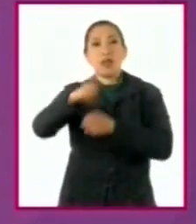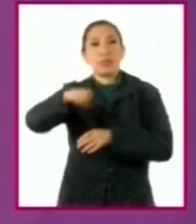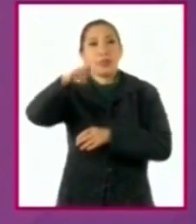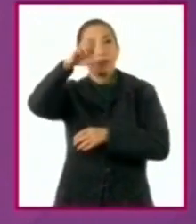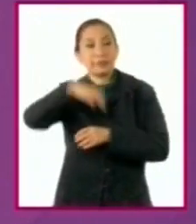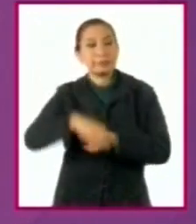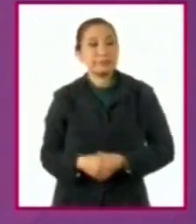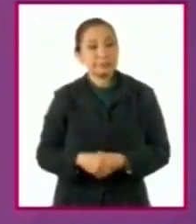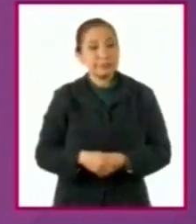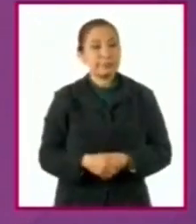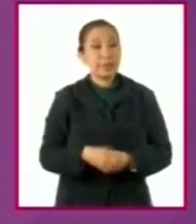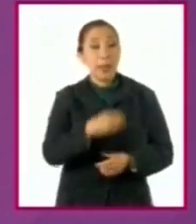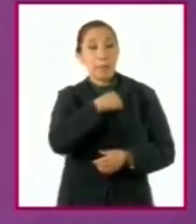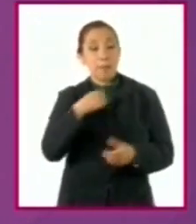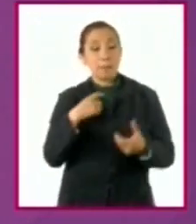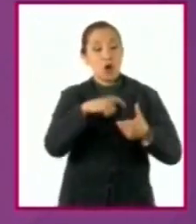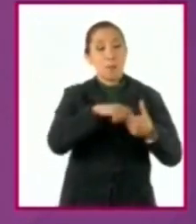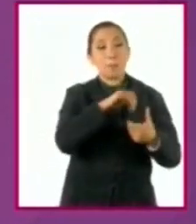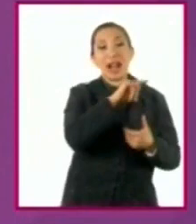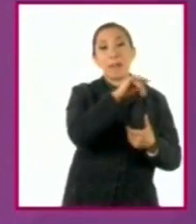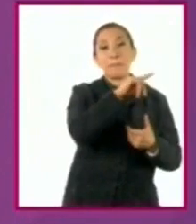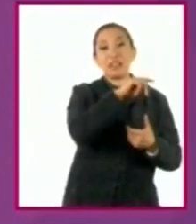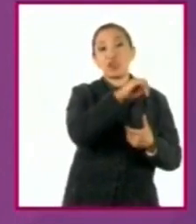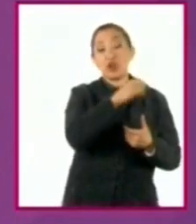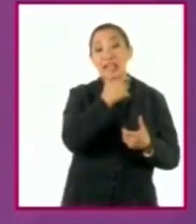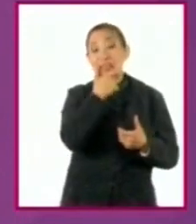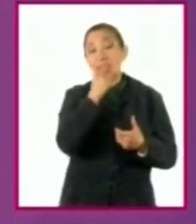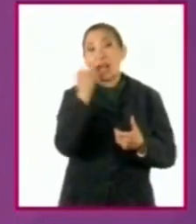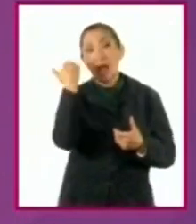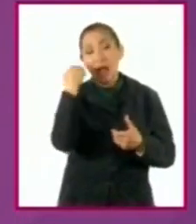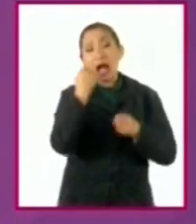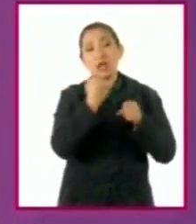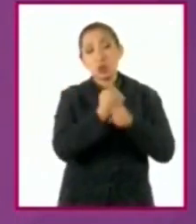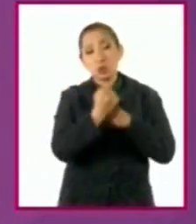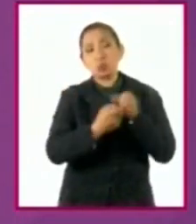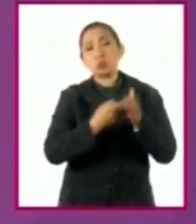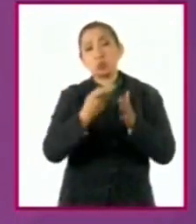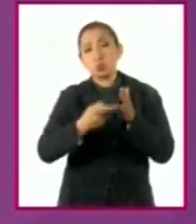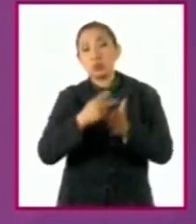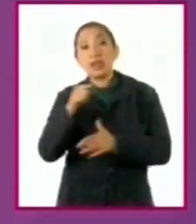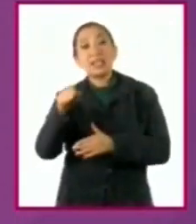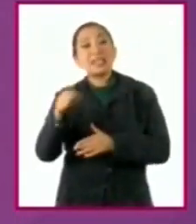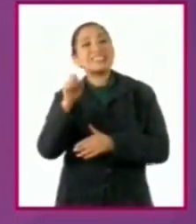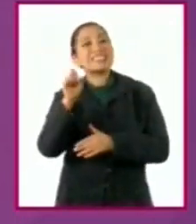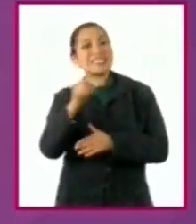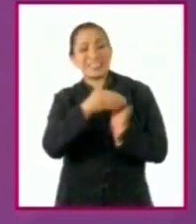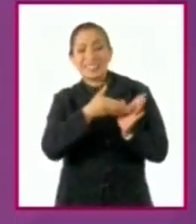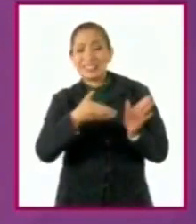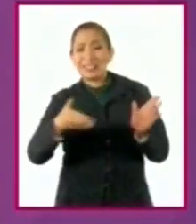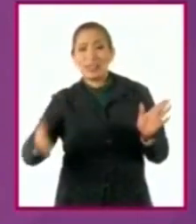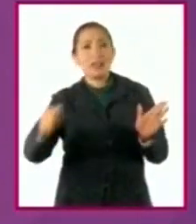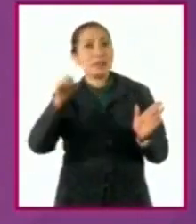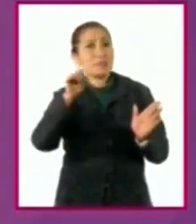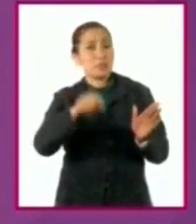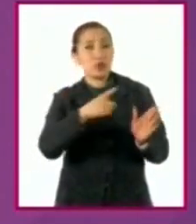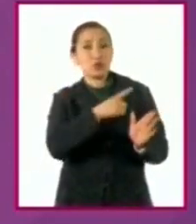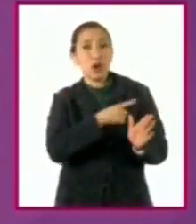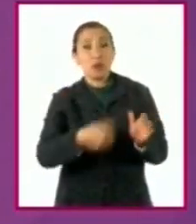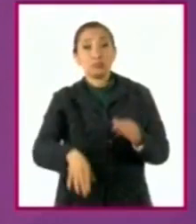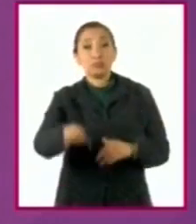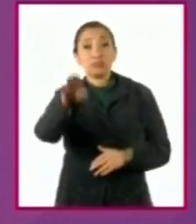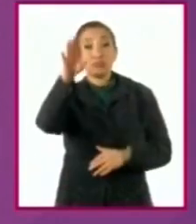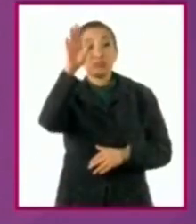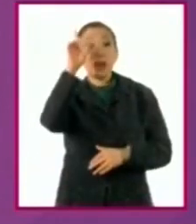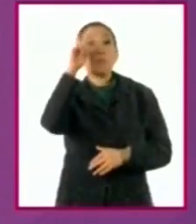con la edad. Fue miembro del Parlamento de Inglaterra durante varios años Y aunque durante todo ese tiempo solo levantó la